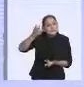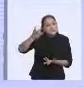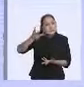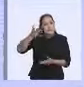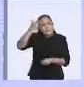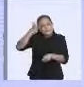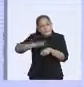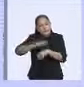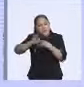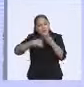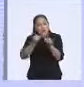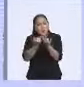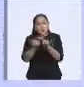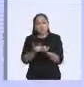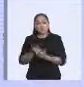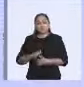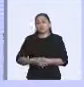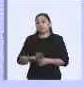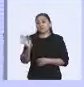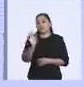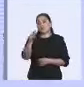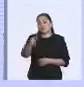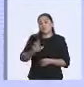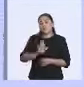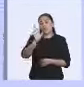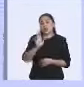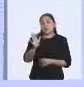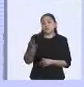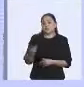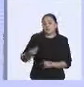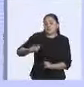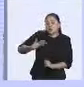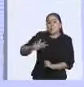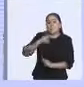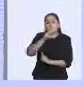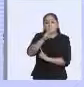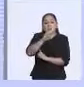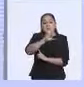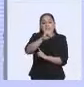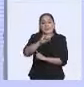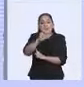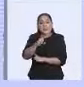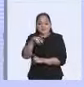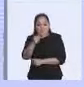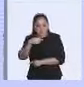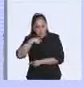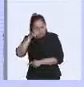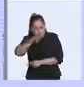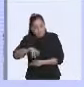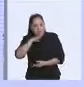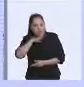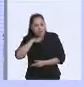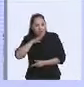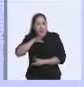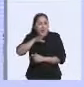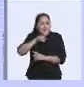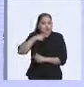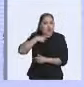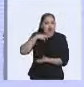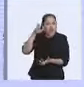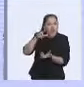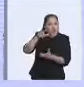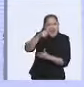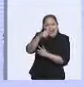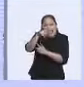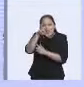A mí me pueden llamar peje, pero no soy lagarto. Siempre he hecho de mi vida pública una